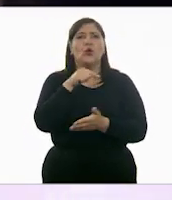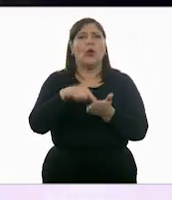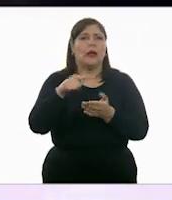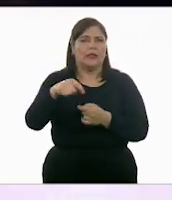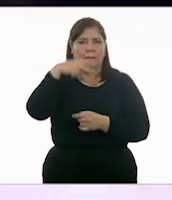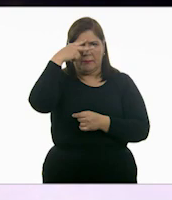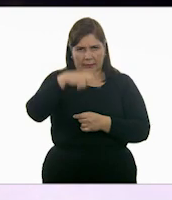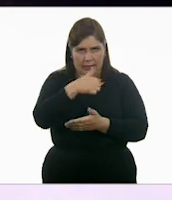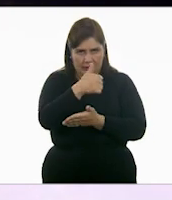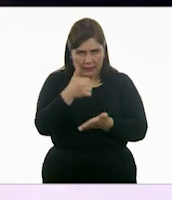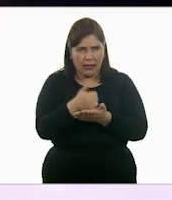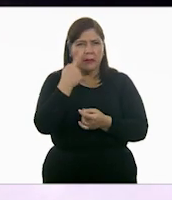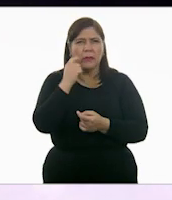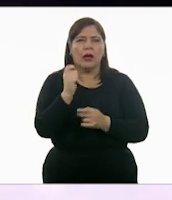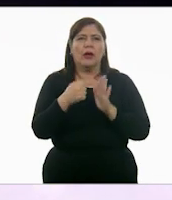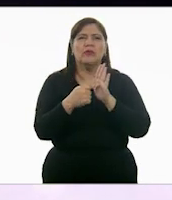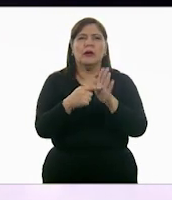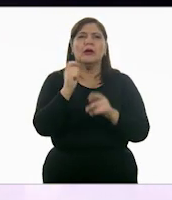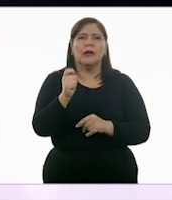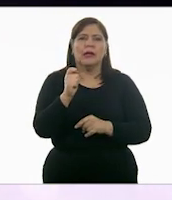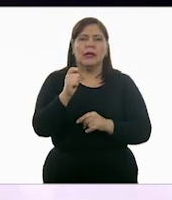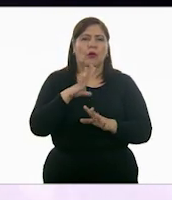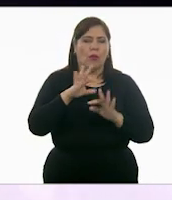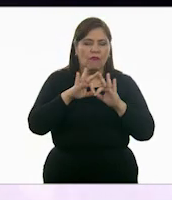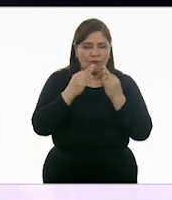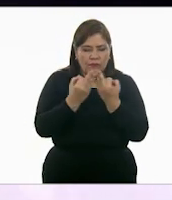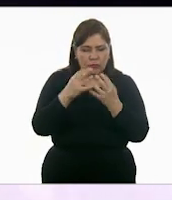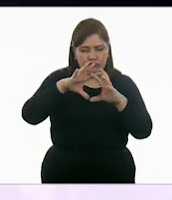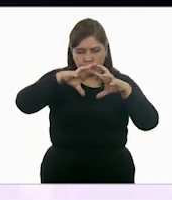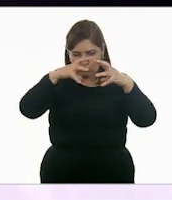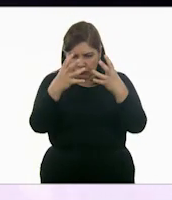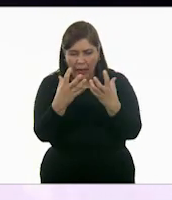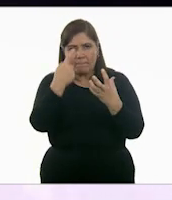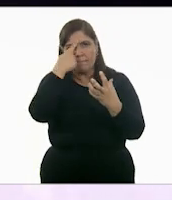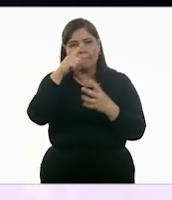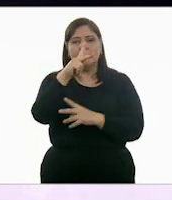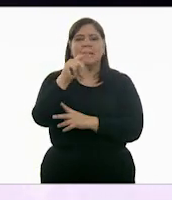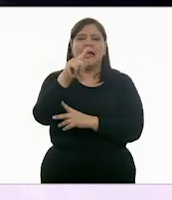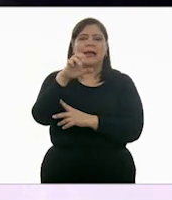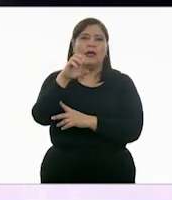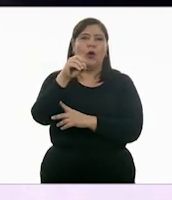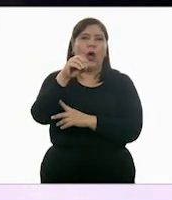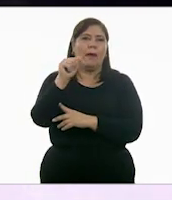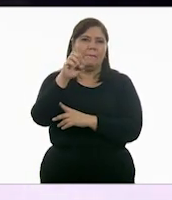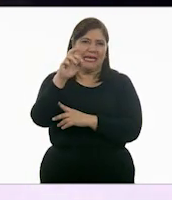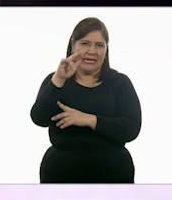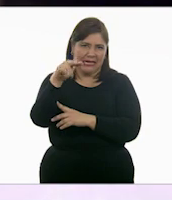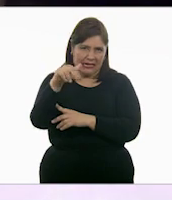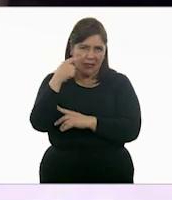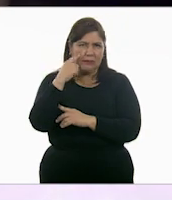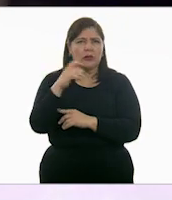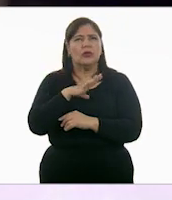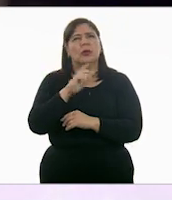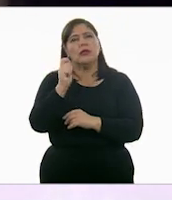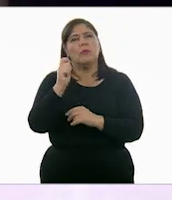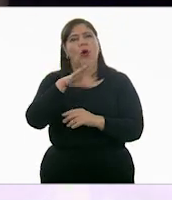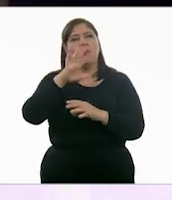Es representativa de lo que hemos llamado morfología paleoamericana, de los individuos de más de 8.000 años en la mayor